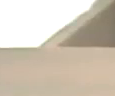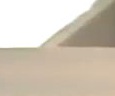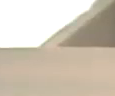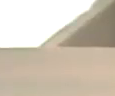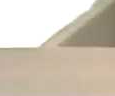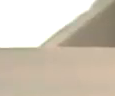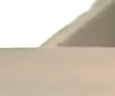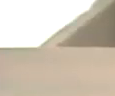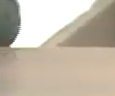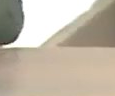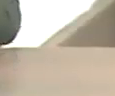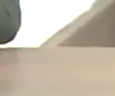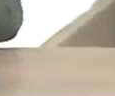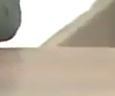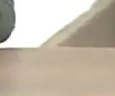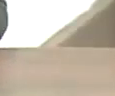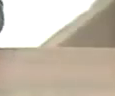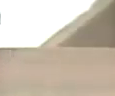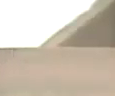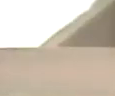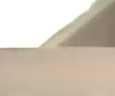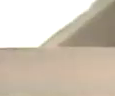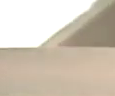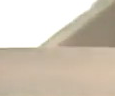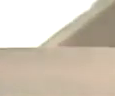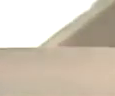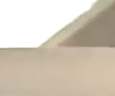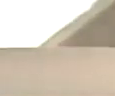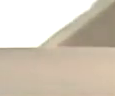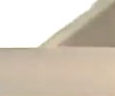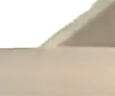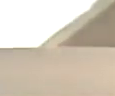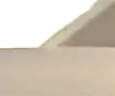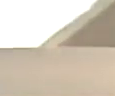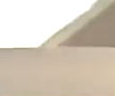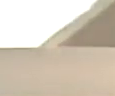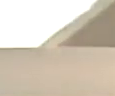cocuy y sus derivados. Es todo, señor presidente.